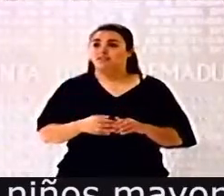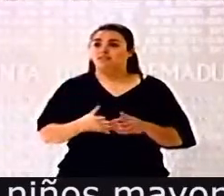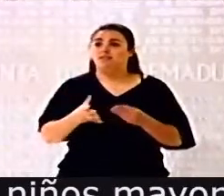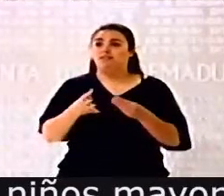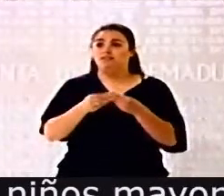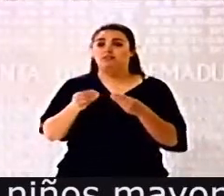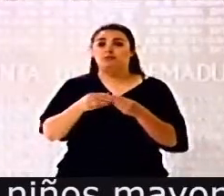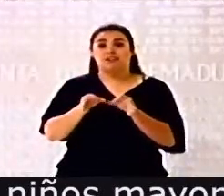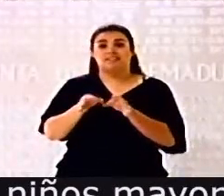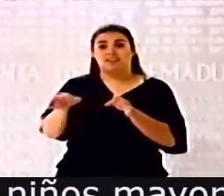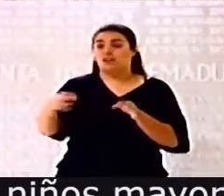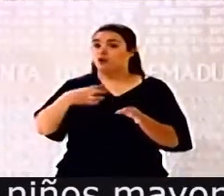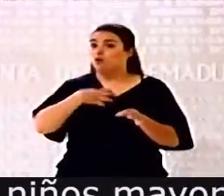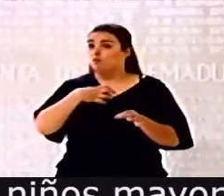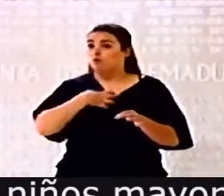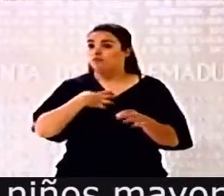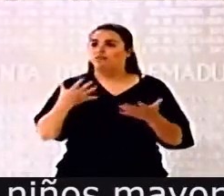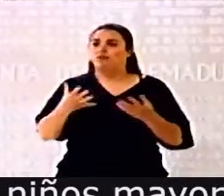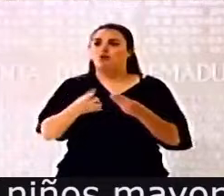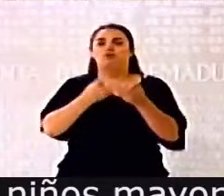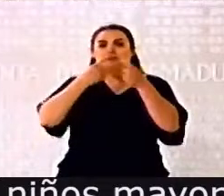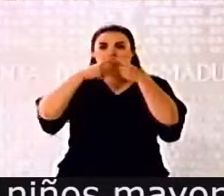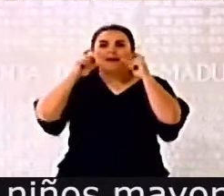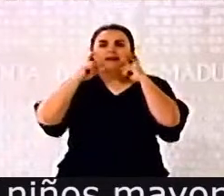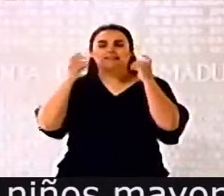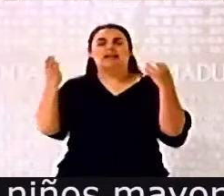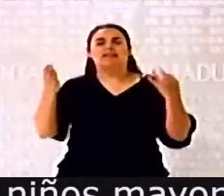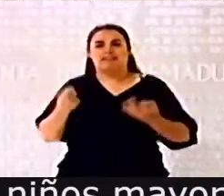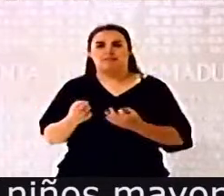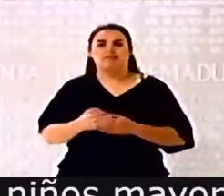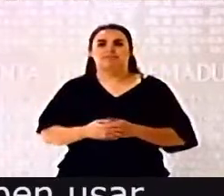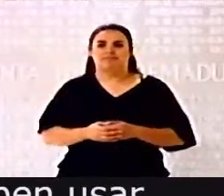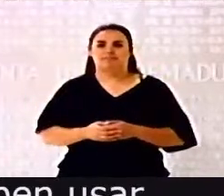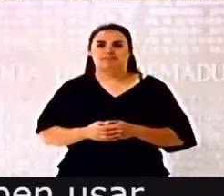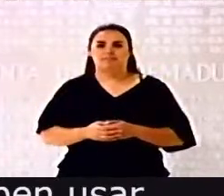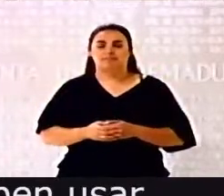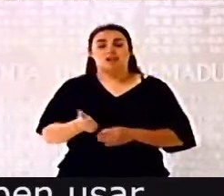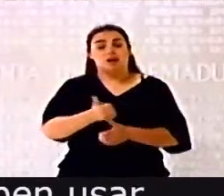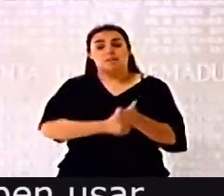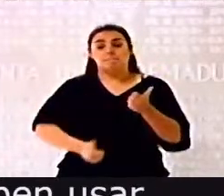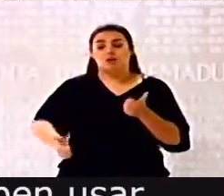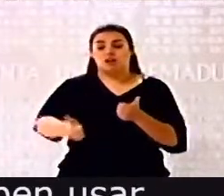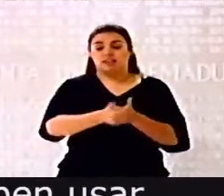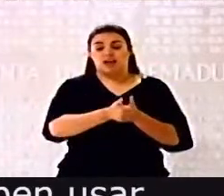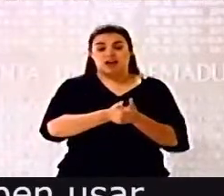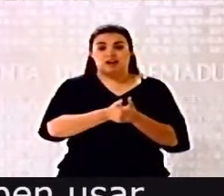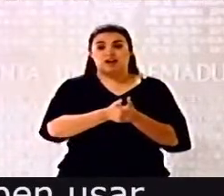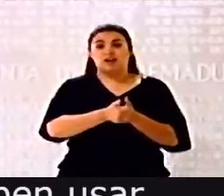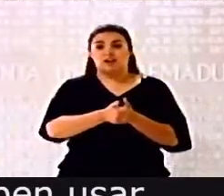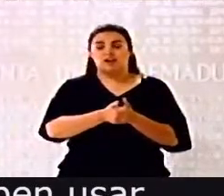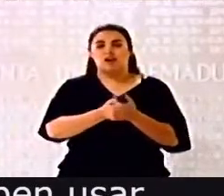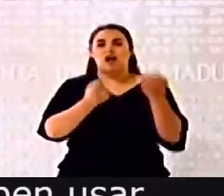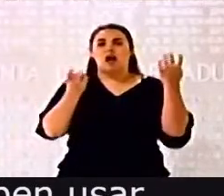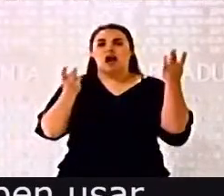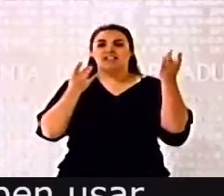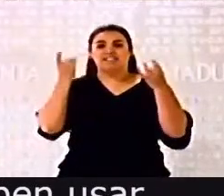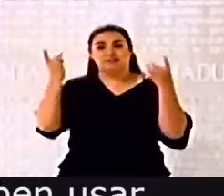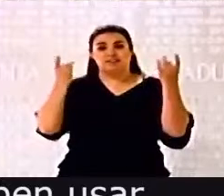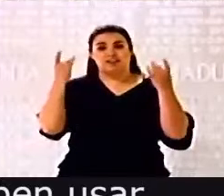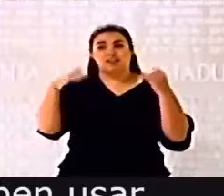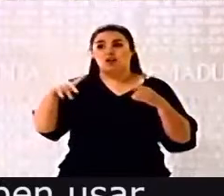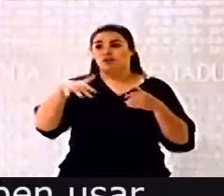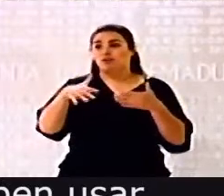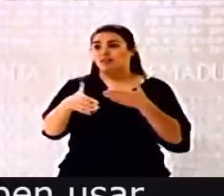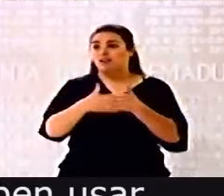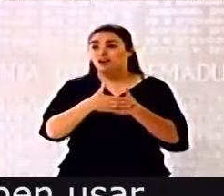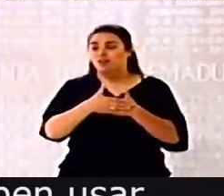utilizar esta distancia, deben usar mascarillas. Se priorizarán frente a las actividades en lugares cerrados